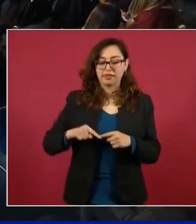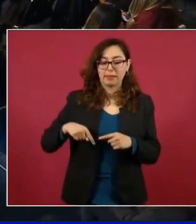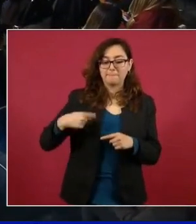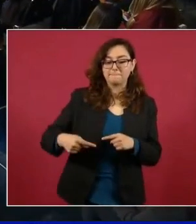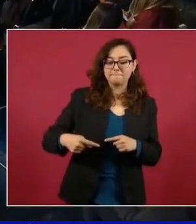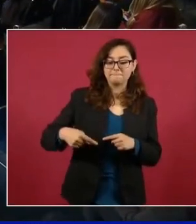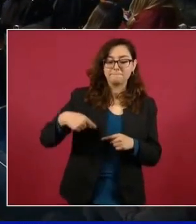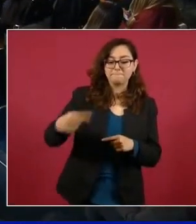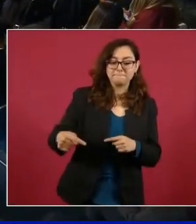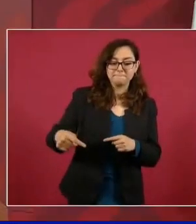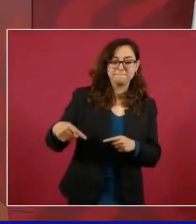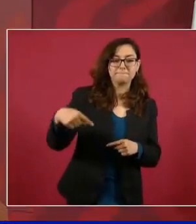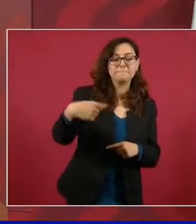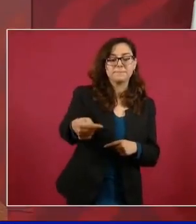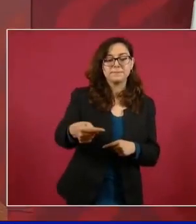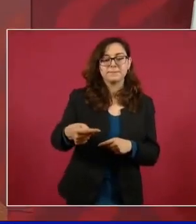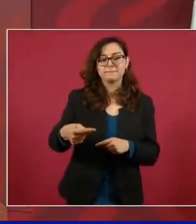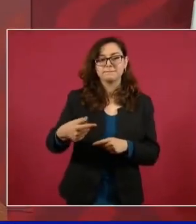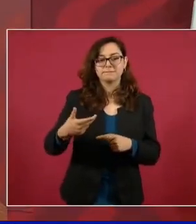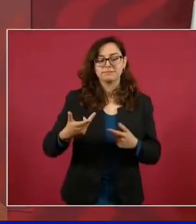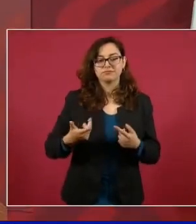4.